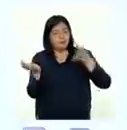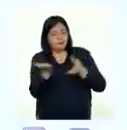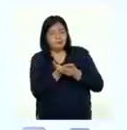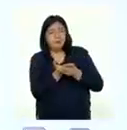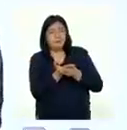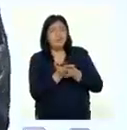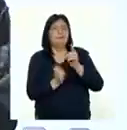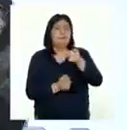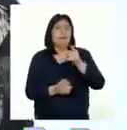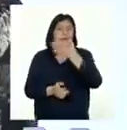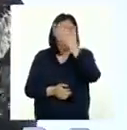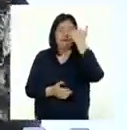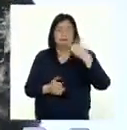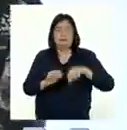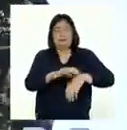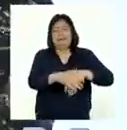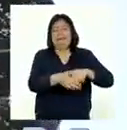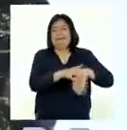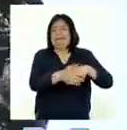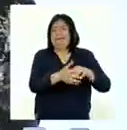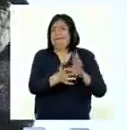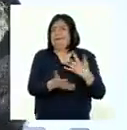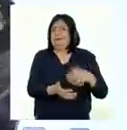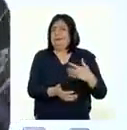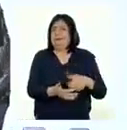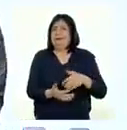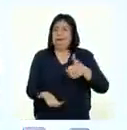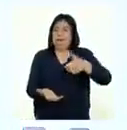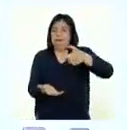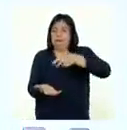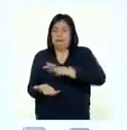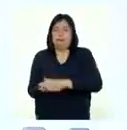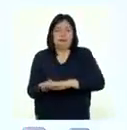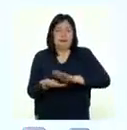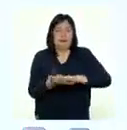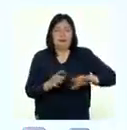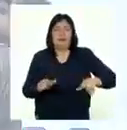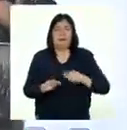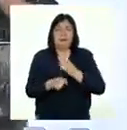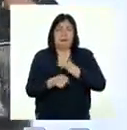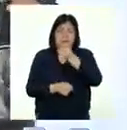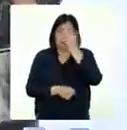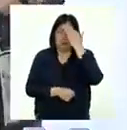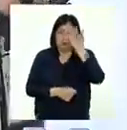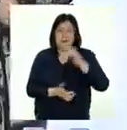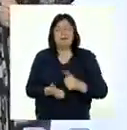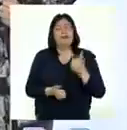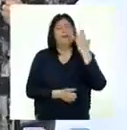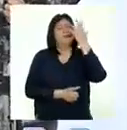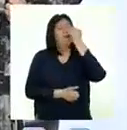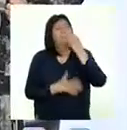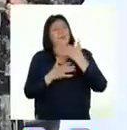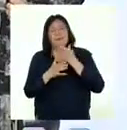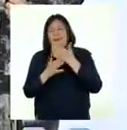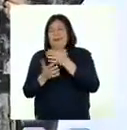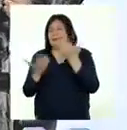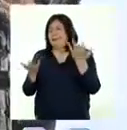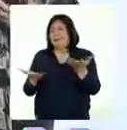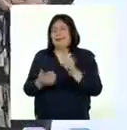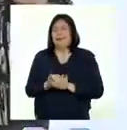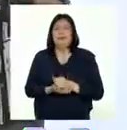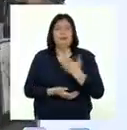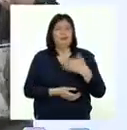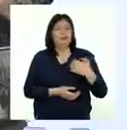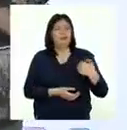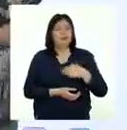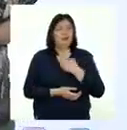portafolio. No olvides lavarte muy bien las manos y desinfectar toda tu zona de trabajo, ya lo sabes. Ha sido hermoso compartir una actividad